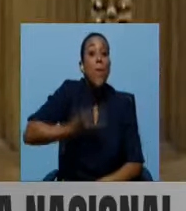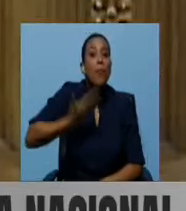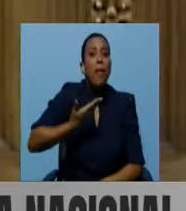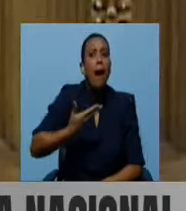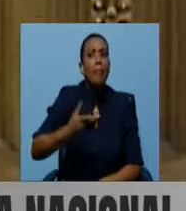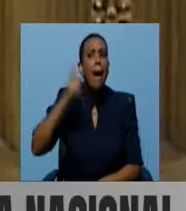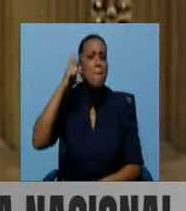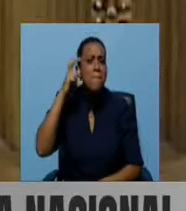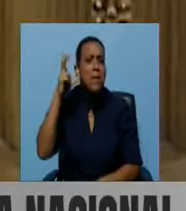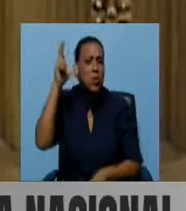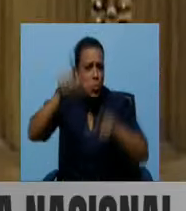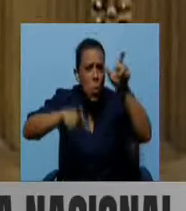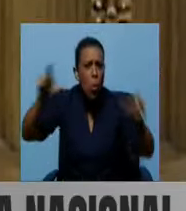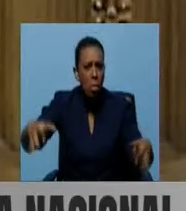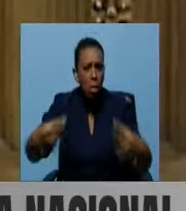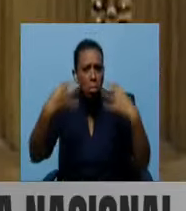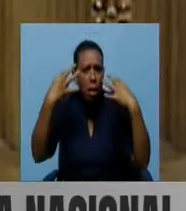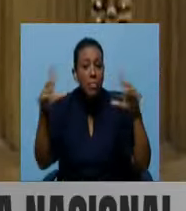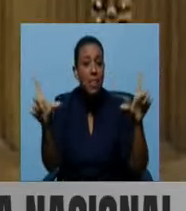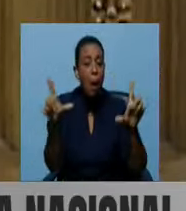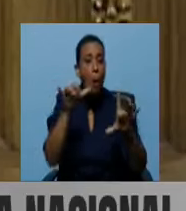importantísimo a través